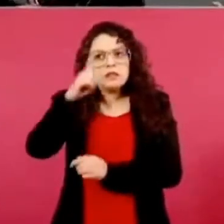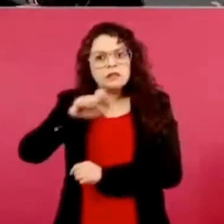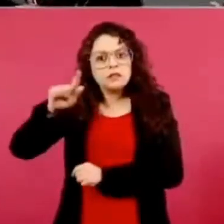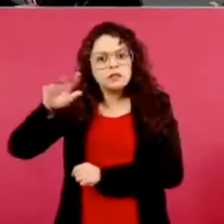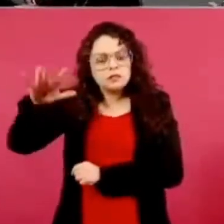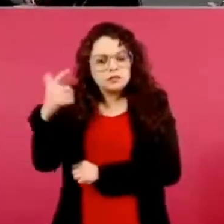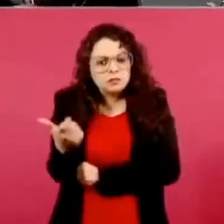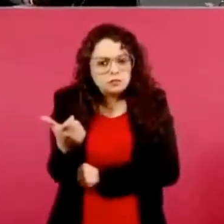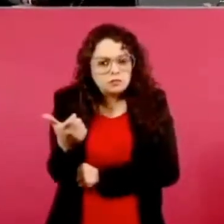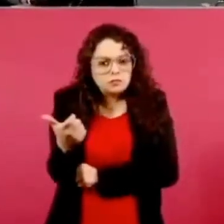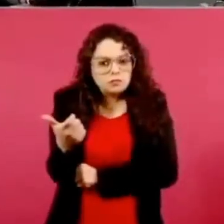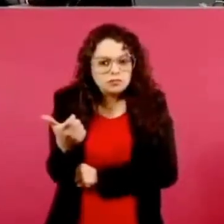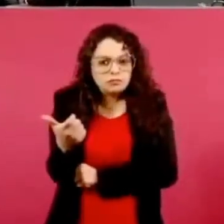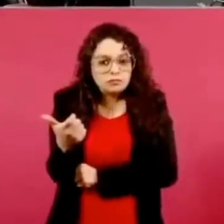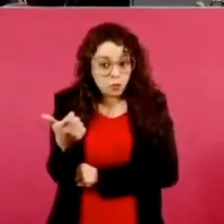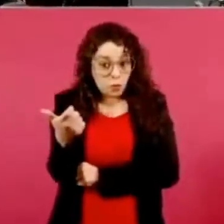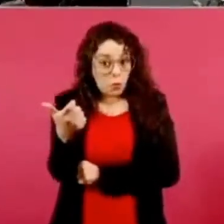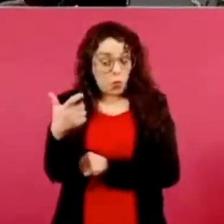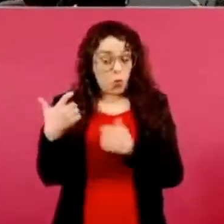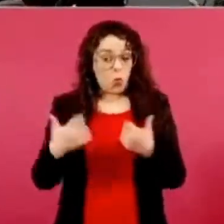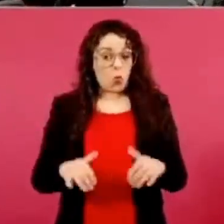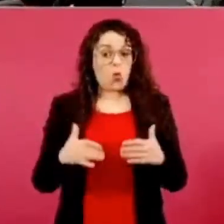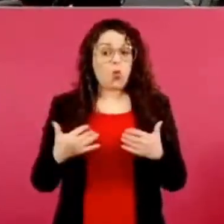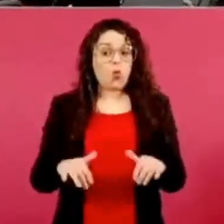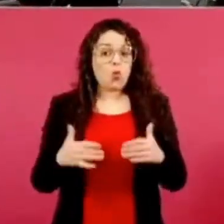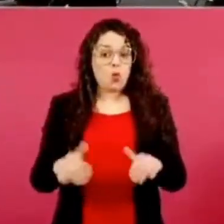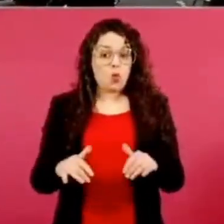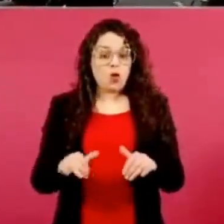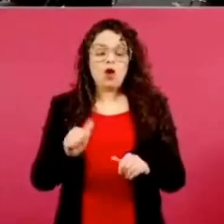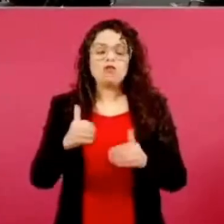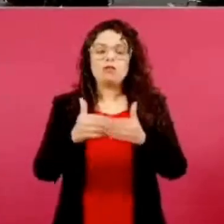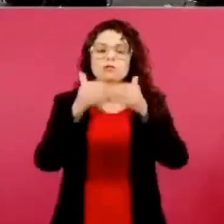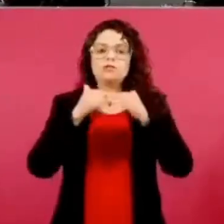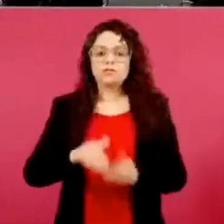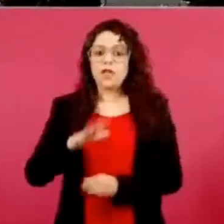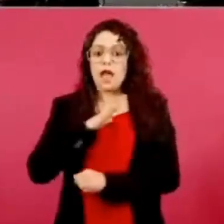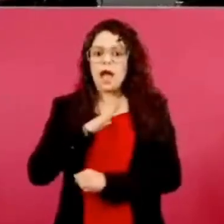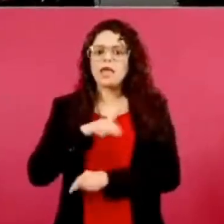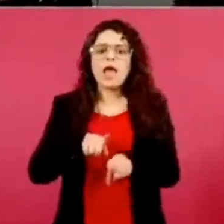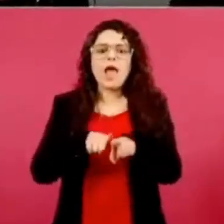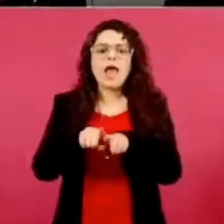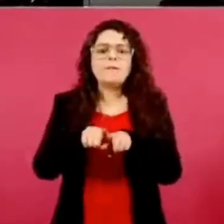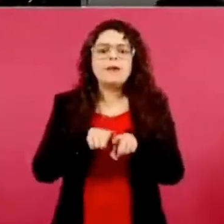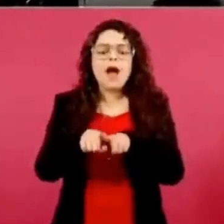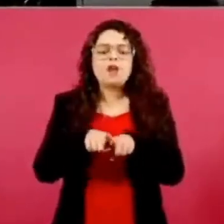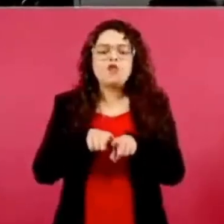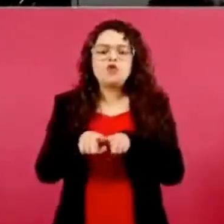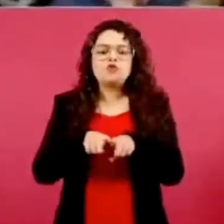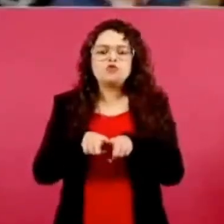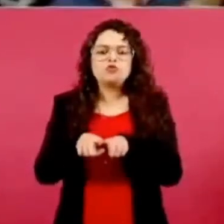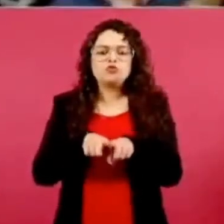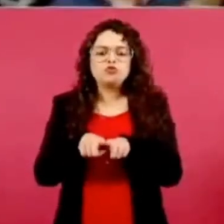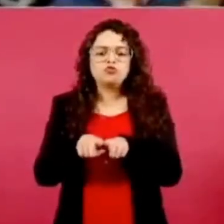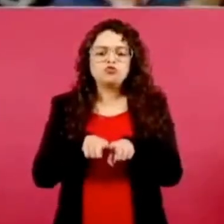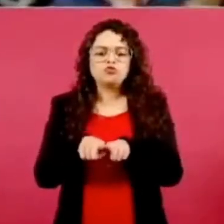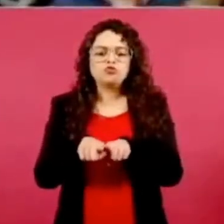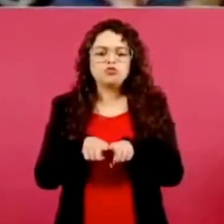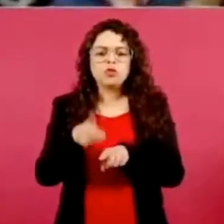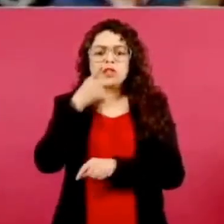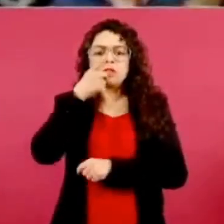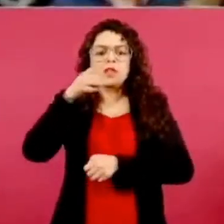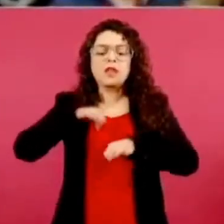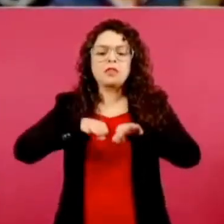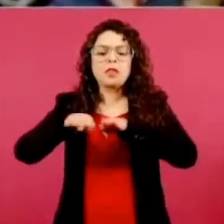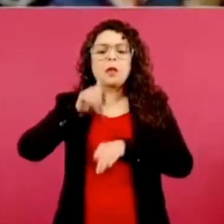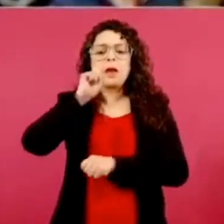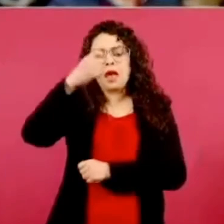77,175 pesos. Tenemos casos de hermanos que ejercen, pues supuestamente como de choferes, pero